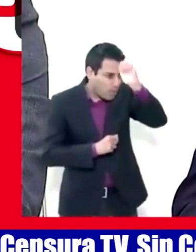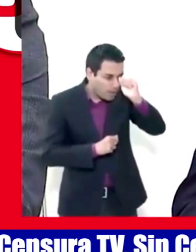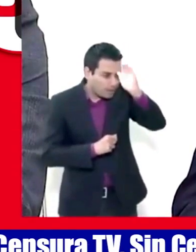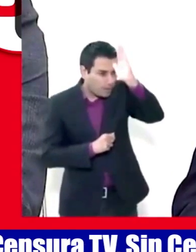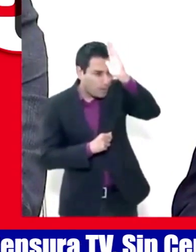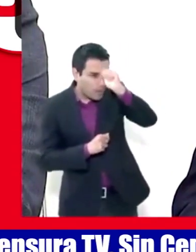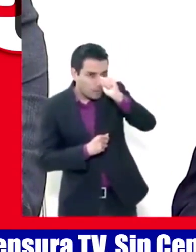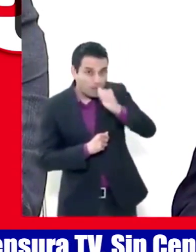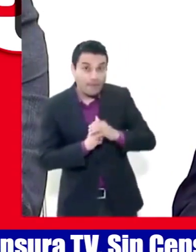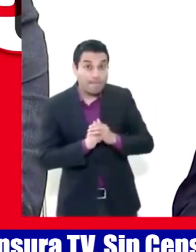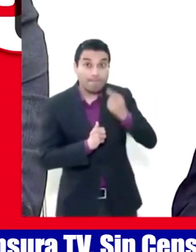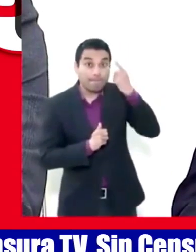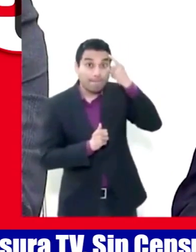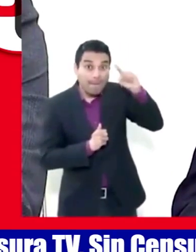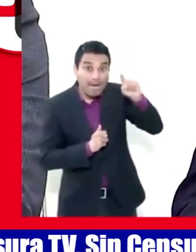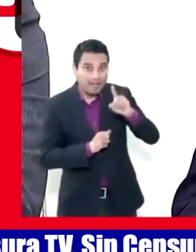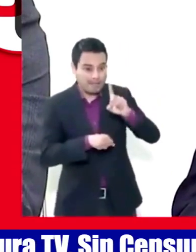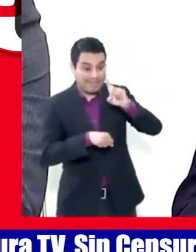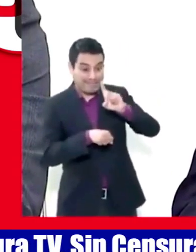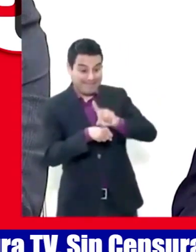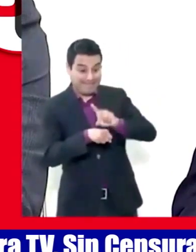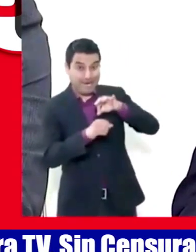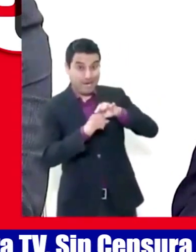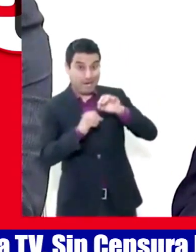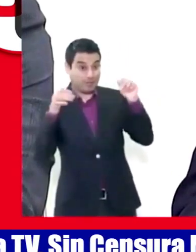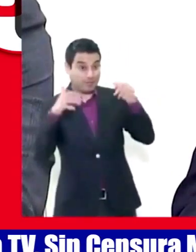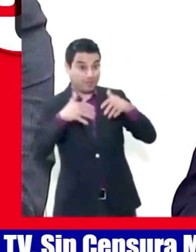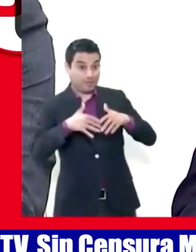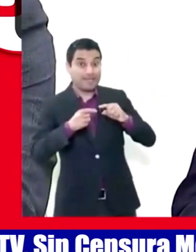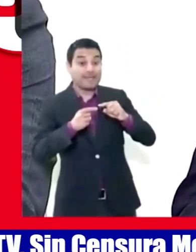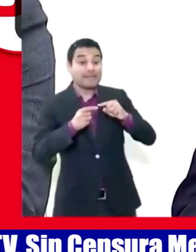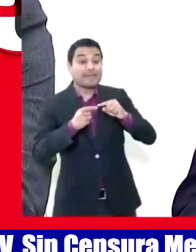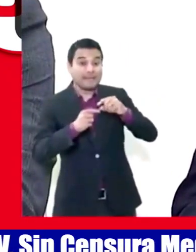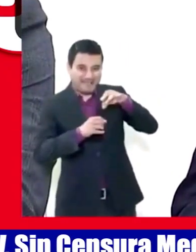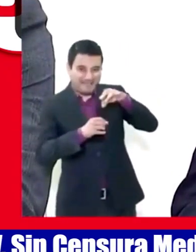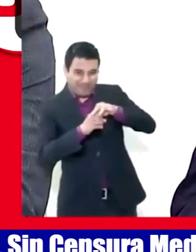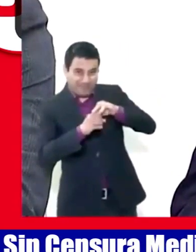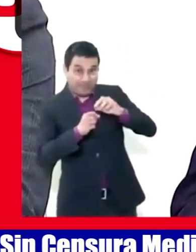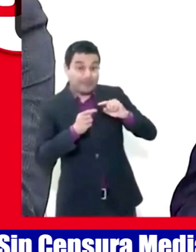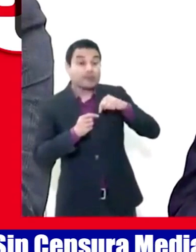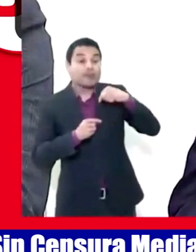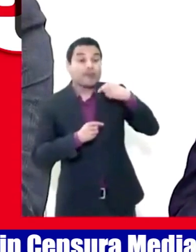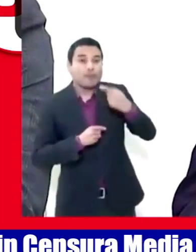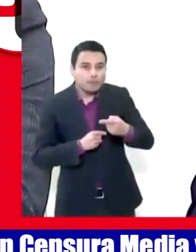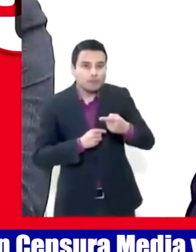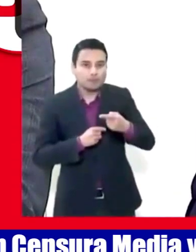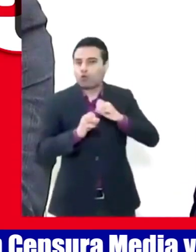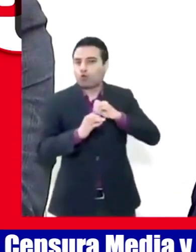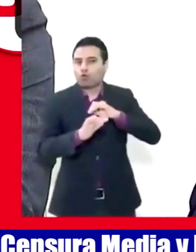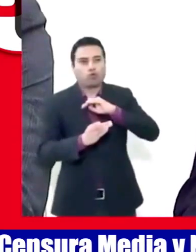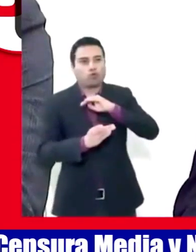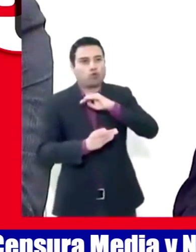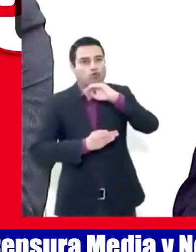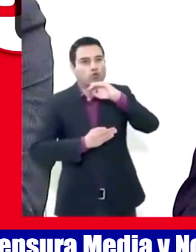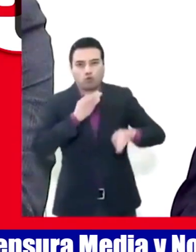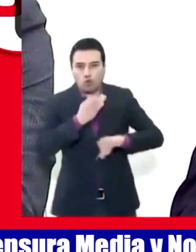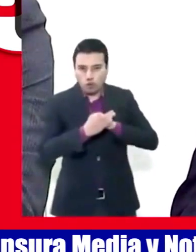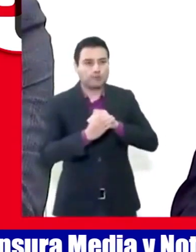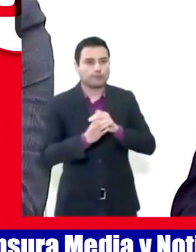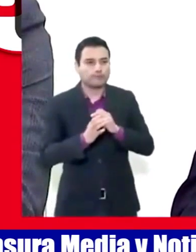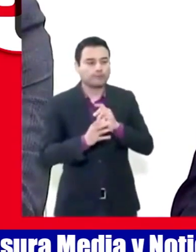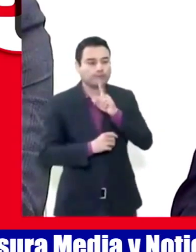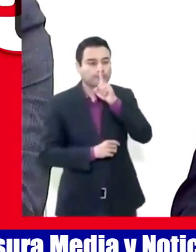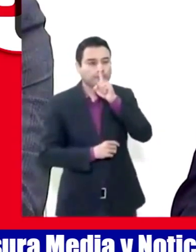día después todas y todos los contendientes y partidos políticos acepten los resultados y El veredicto de las urnas sin